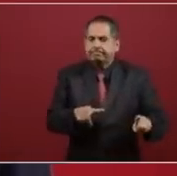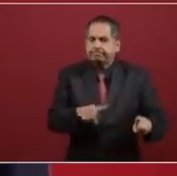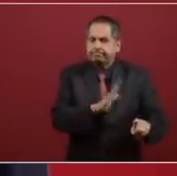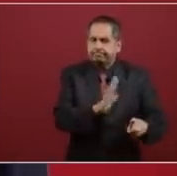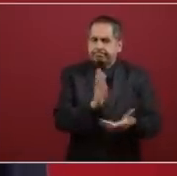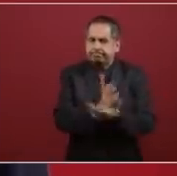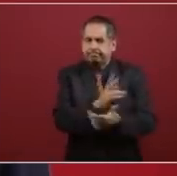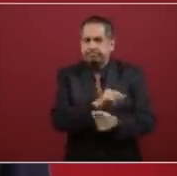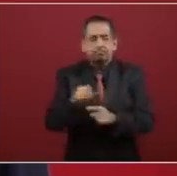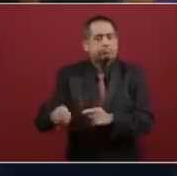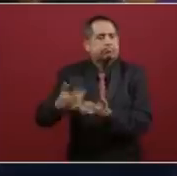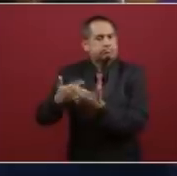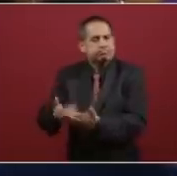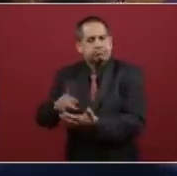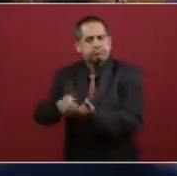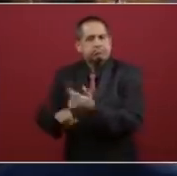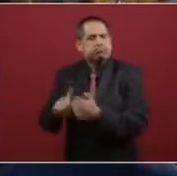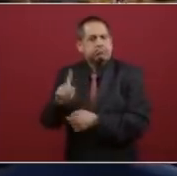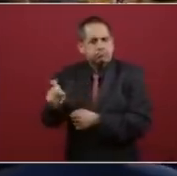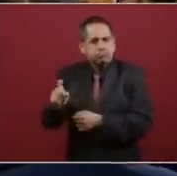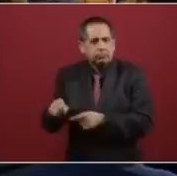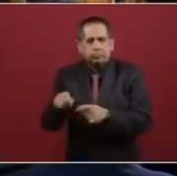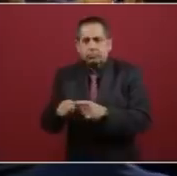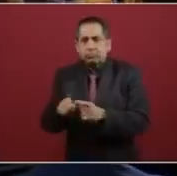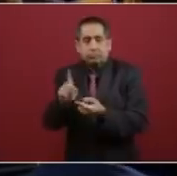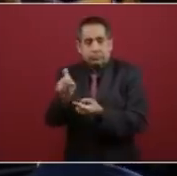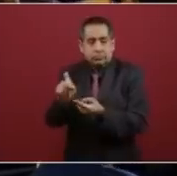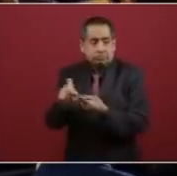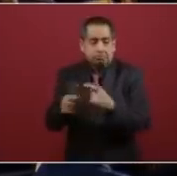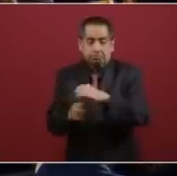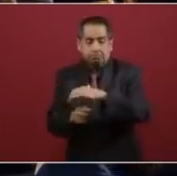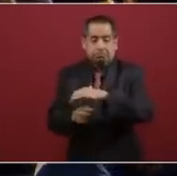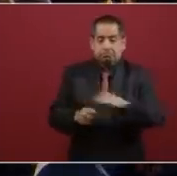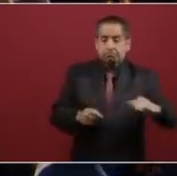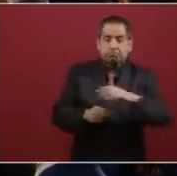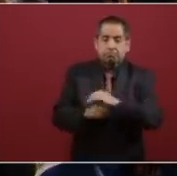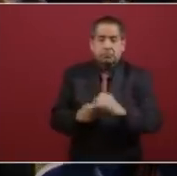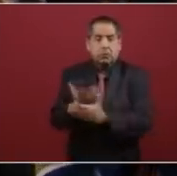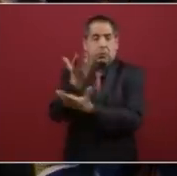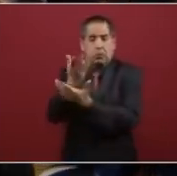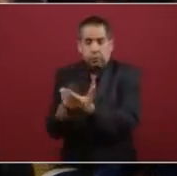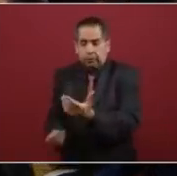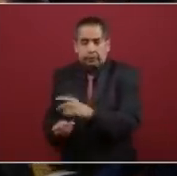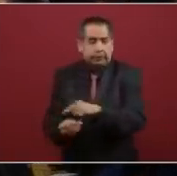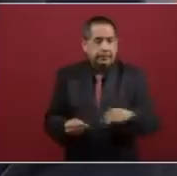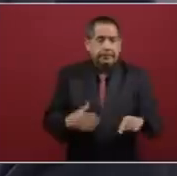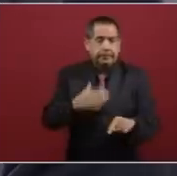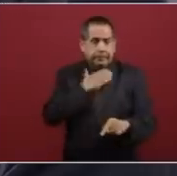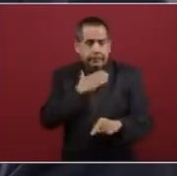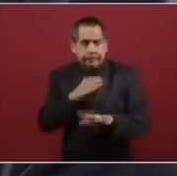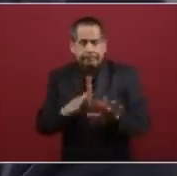zona con mucha escasez de agua. Entonces, ahí actuamos,